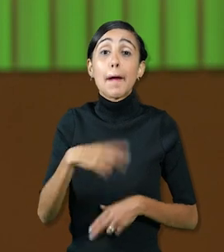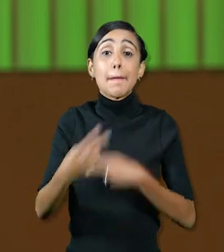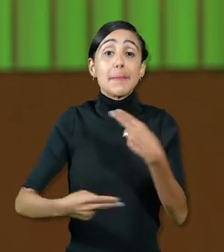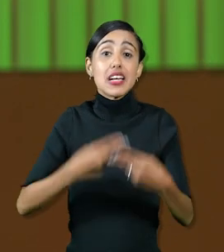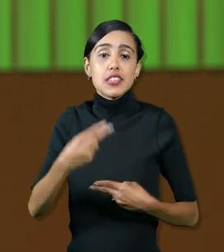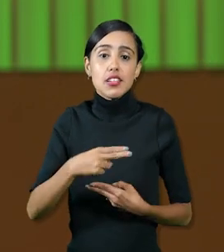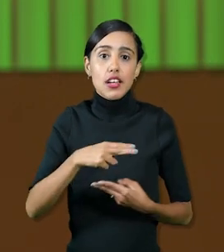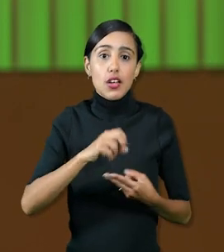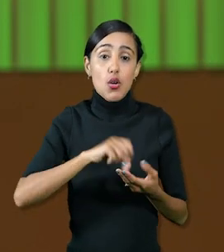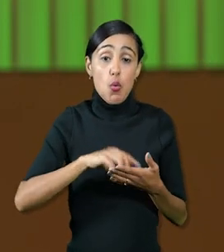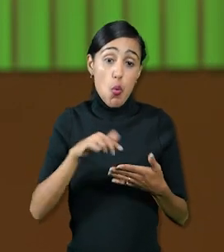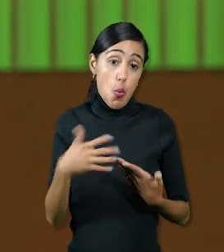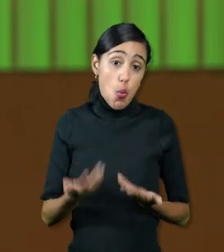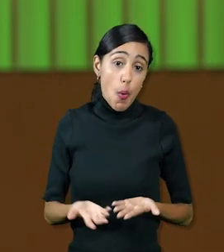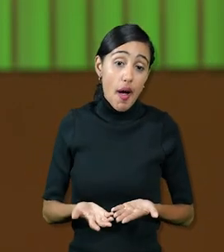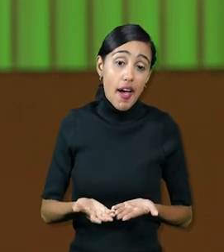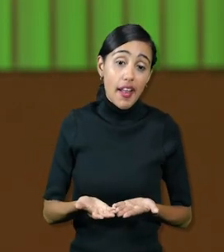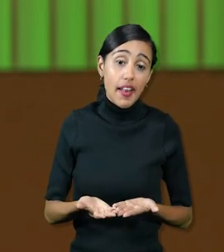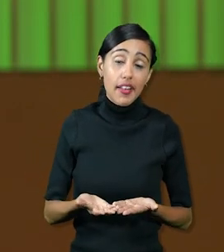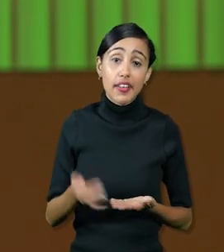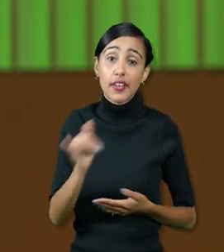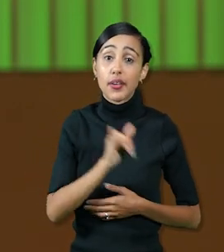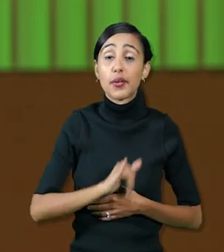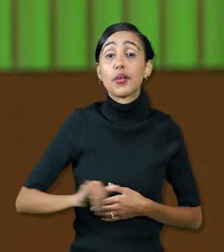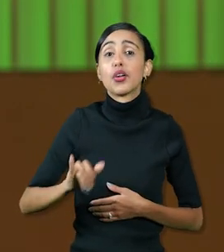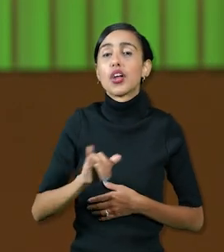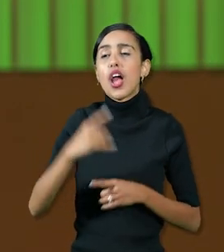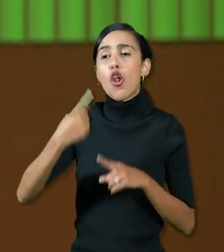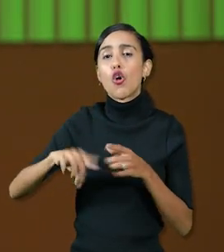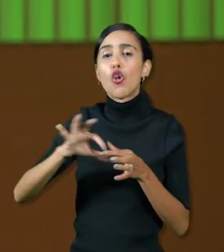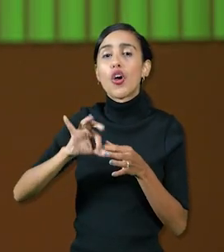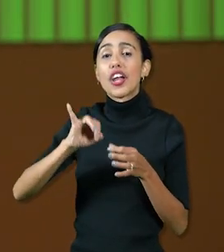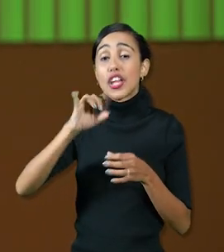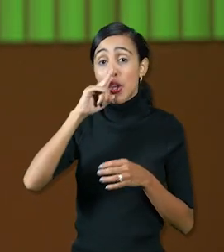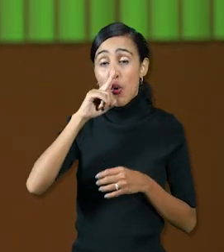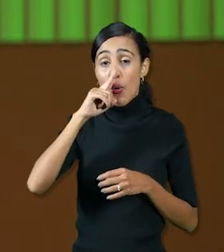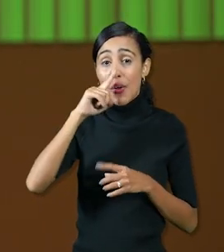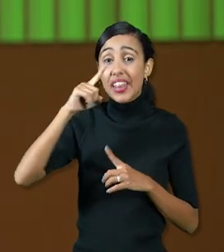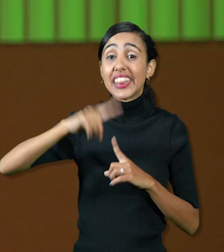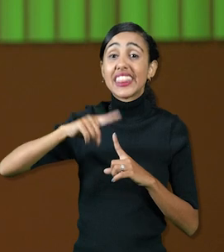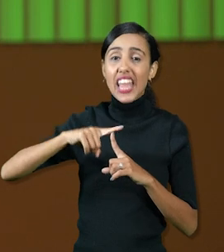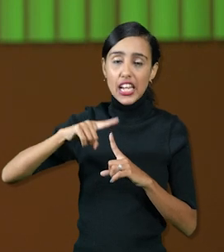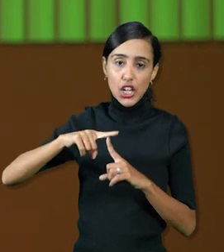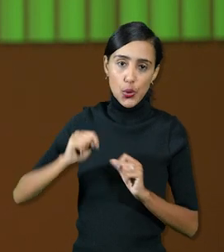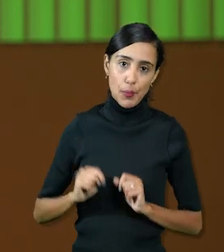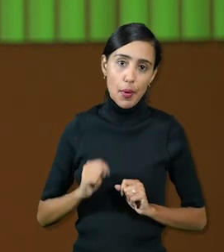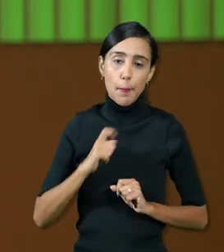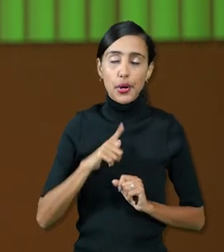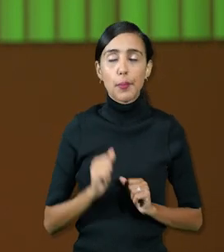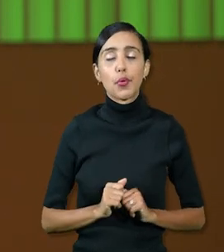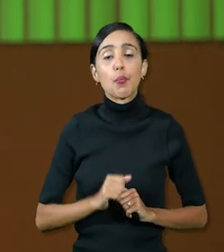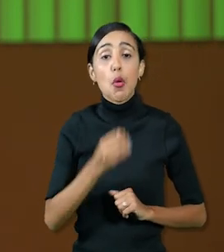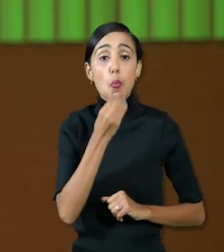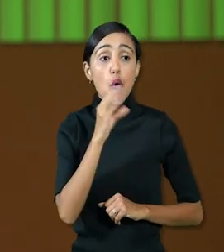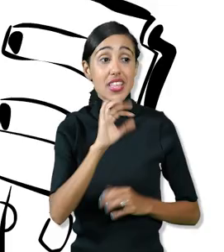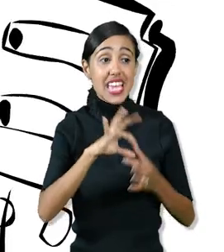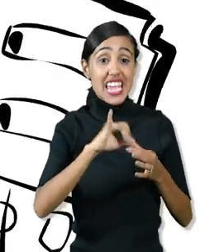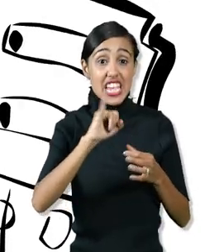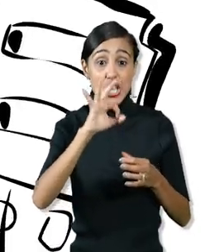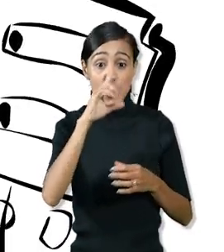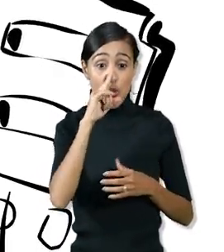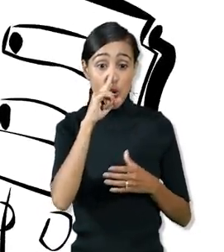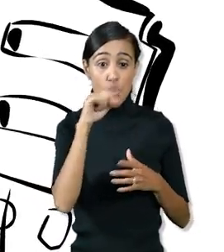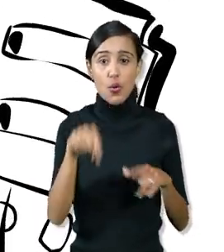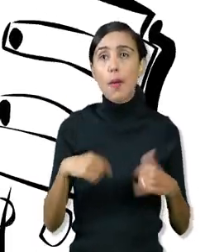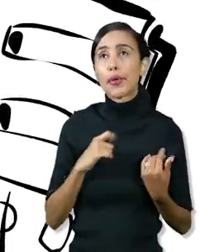hacer su traducción, que es al guión técnico. Hay escrituras, o sea, por ejemplo, uno puede decir en un guión,